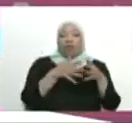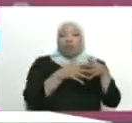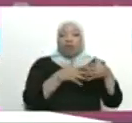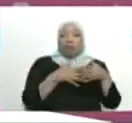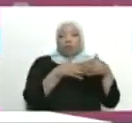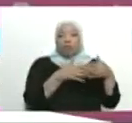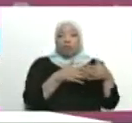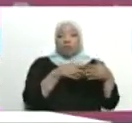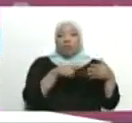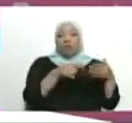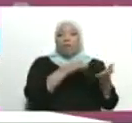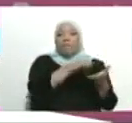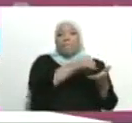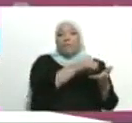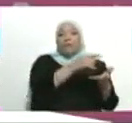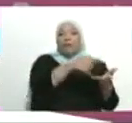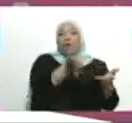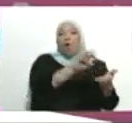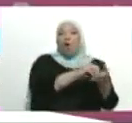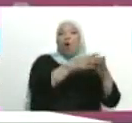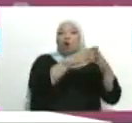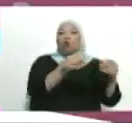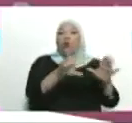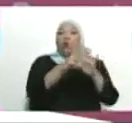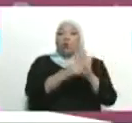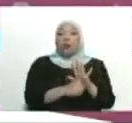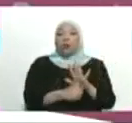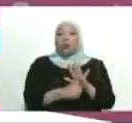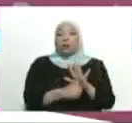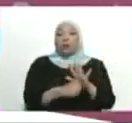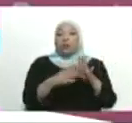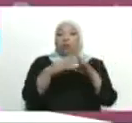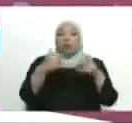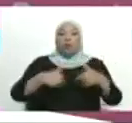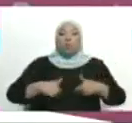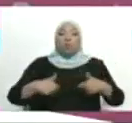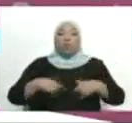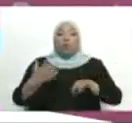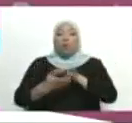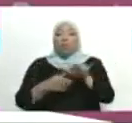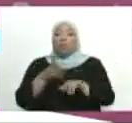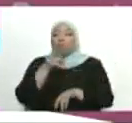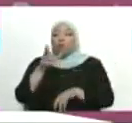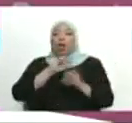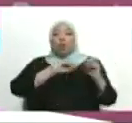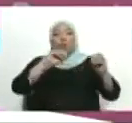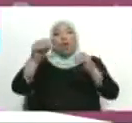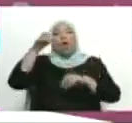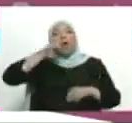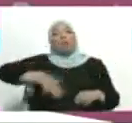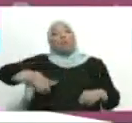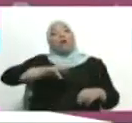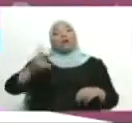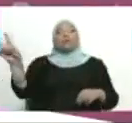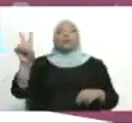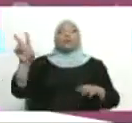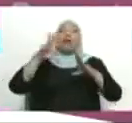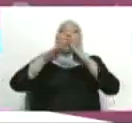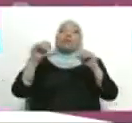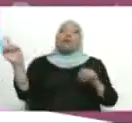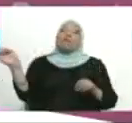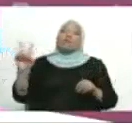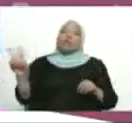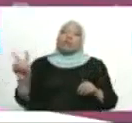tendrás que rendir cuenta de todo lo que te robaste, de todo el daño que hiciste. Yo llamo al pueblo de Venezuela, a toda